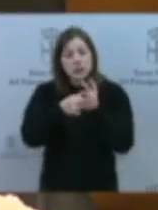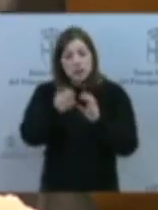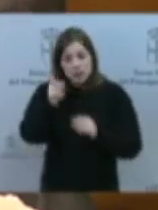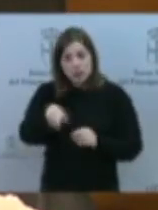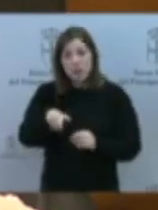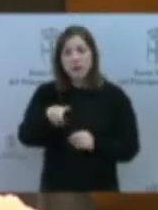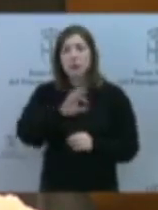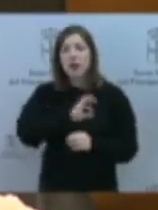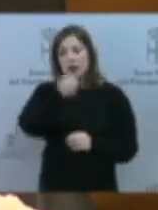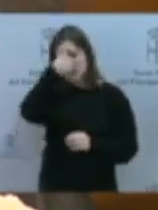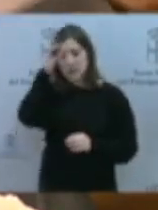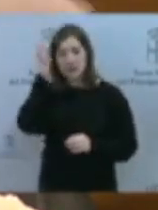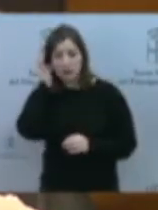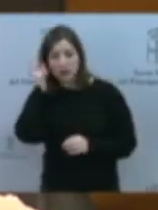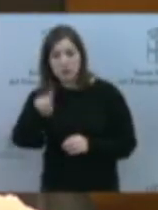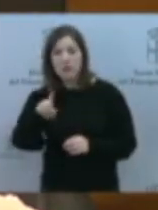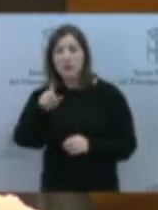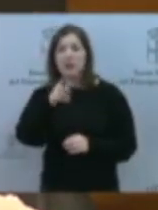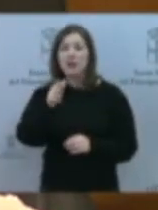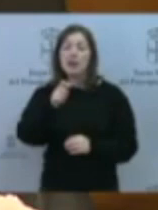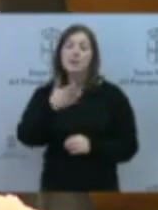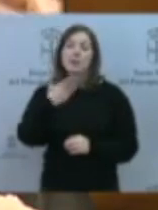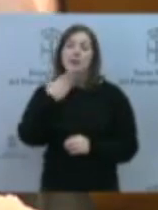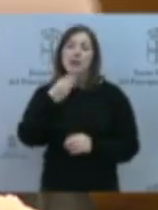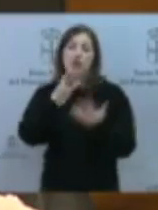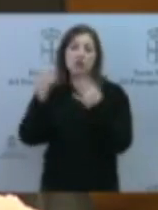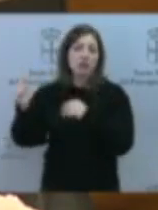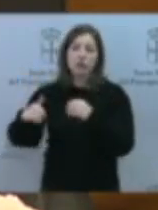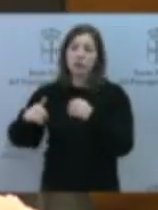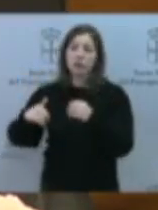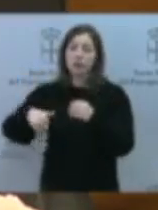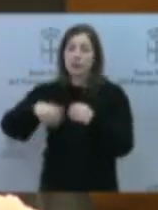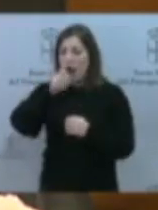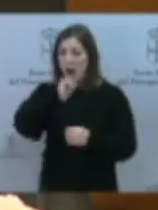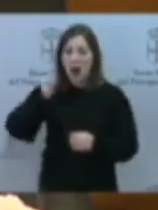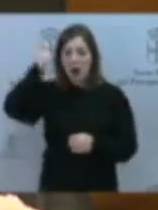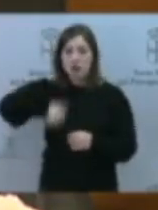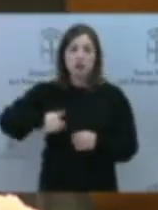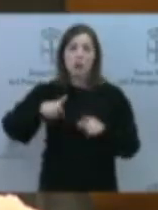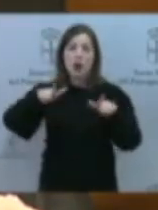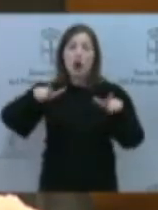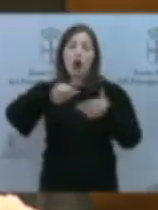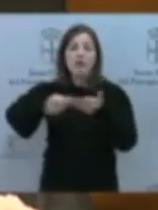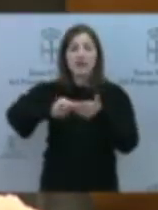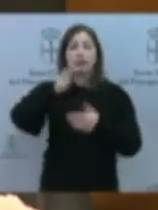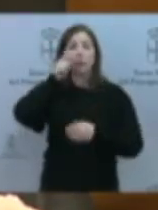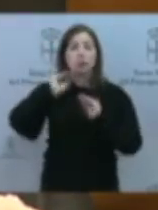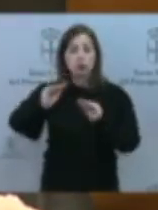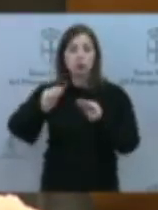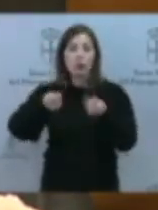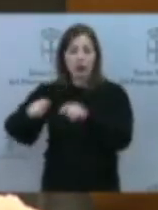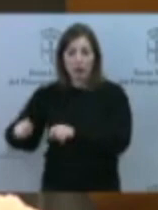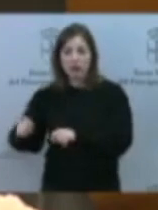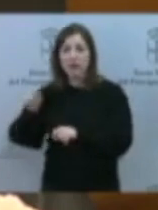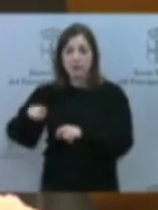que llevan toda la vida y ven cómo les cierran las oficinas de su pueblo, porque se fusionan y se deslocalizan. También hay que defenderles. Pues habrá que